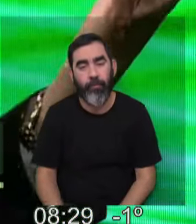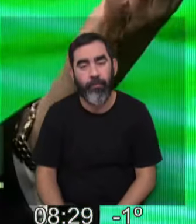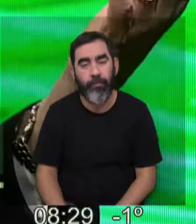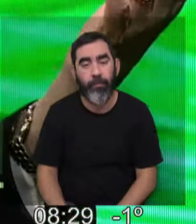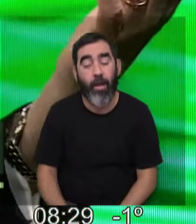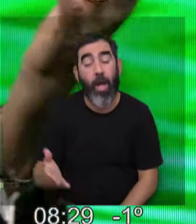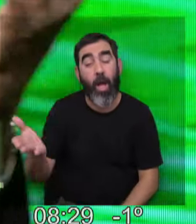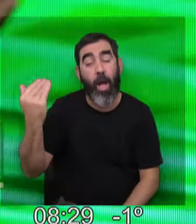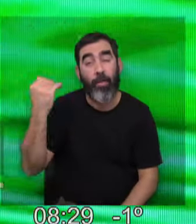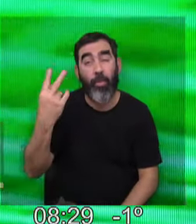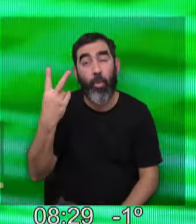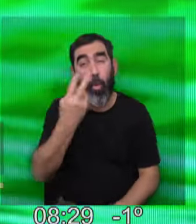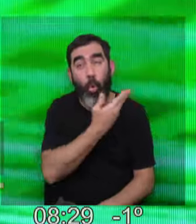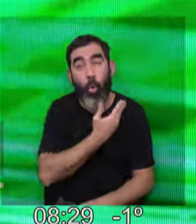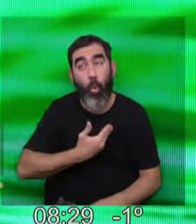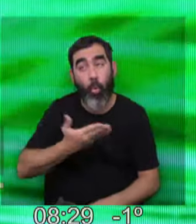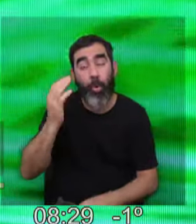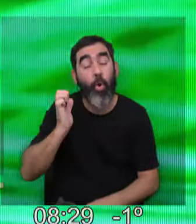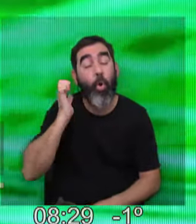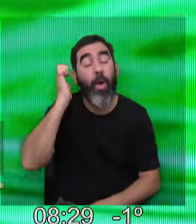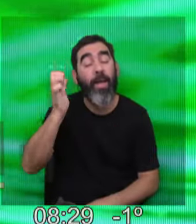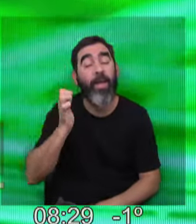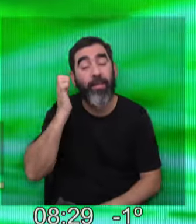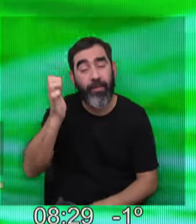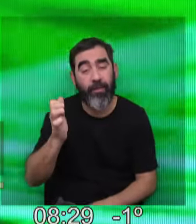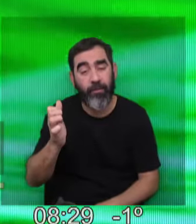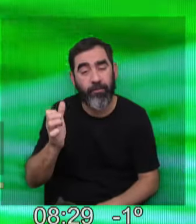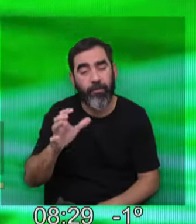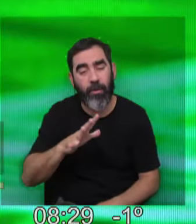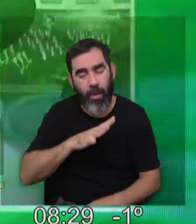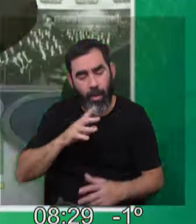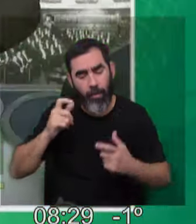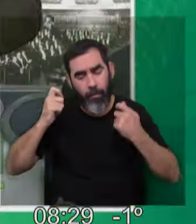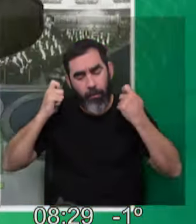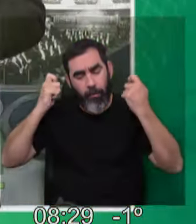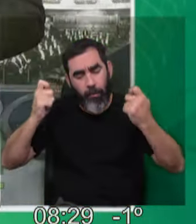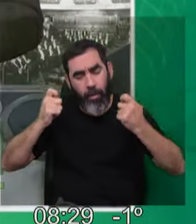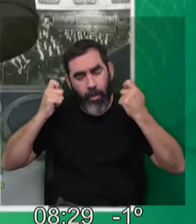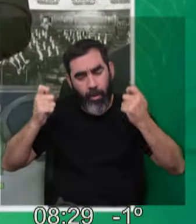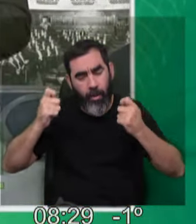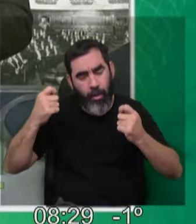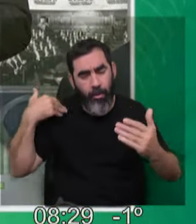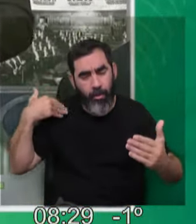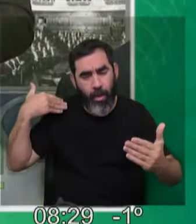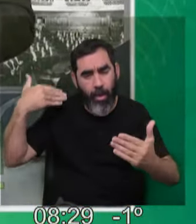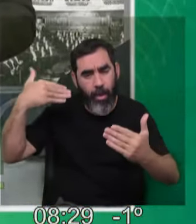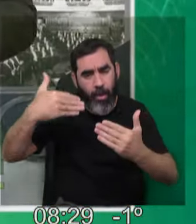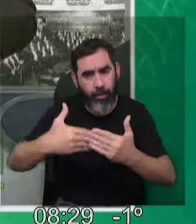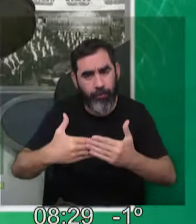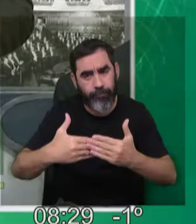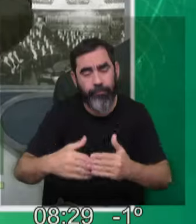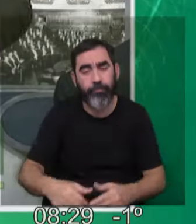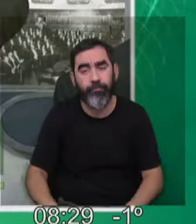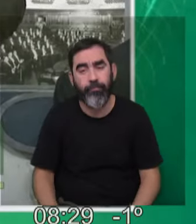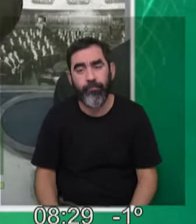edil. O sea que tiene una militancia larga, ya larga a esta